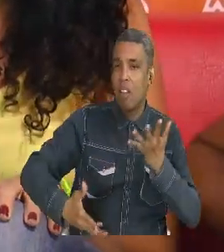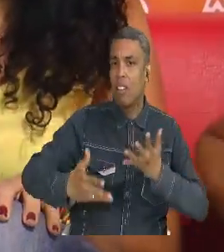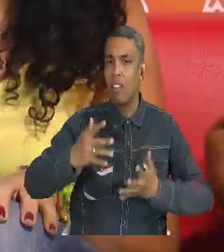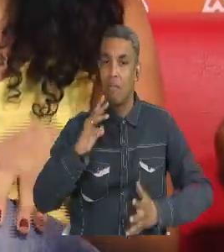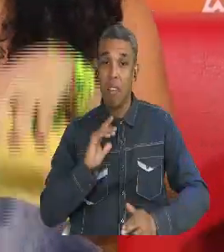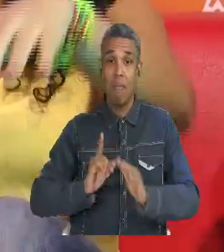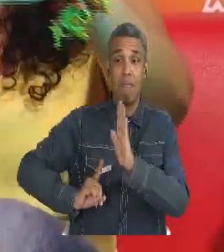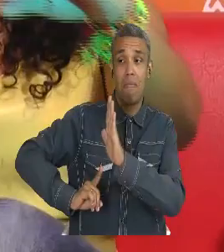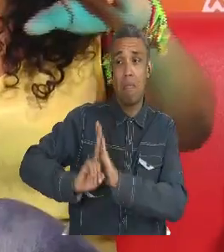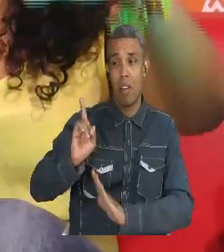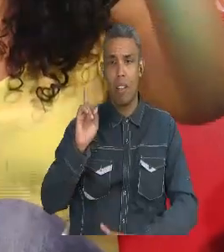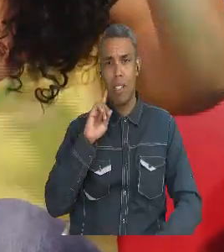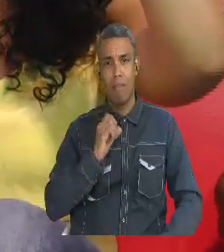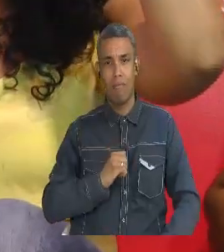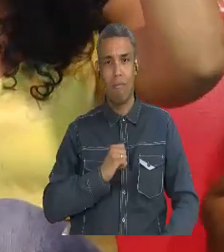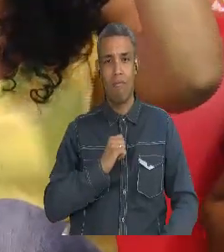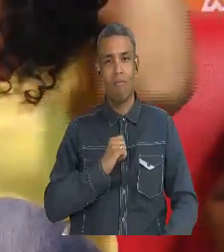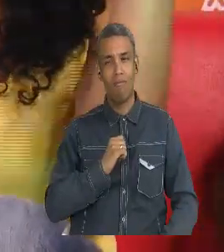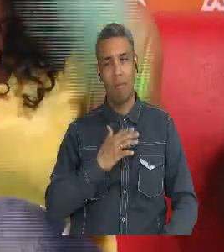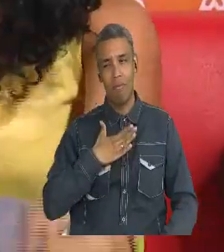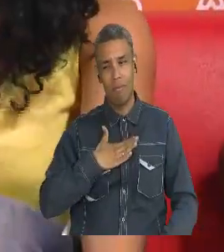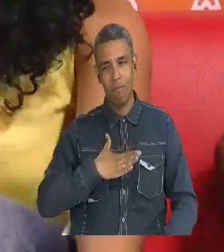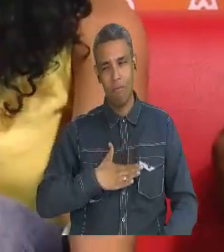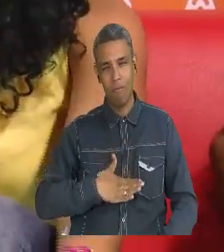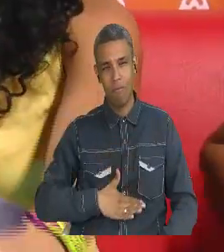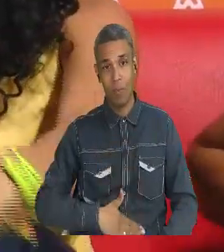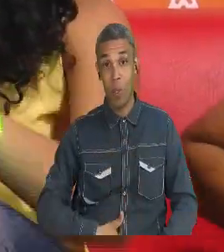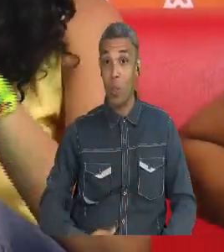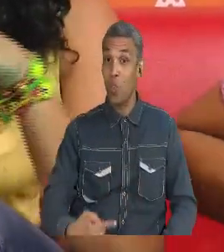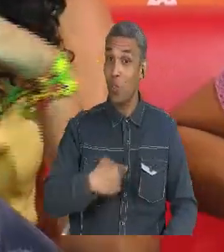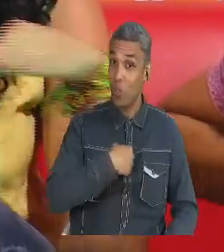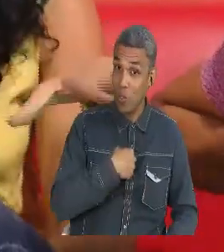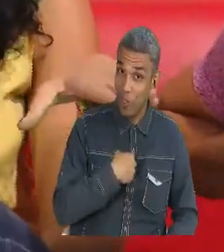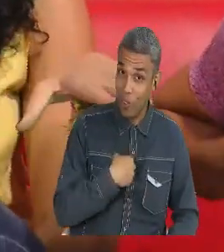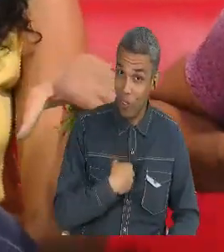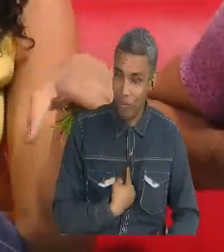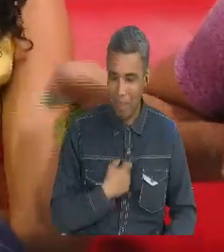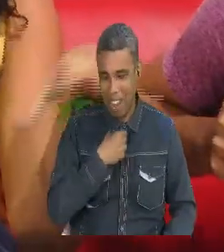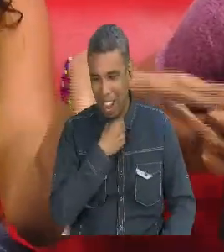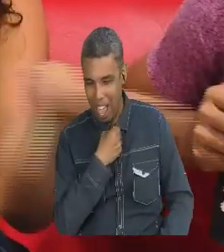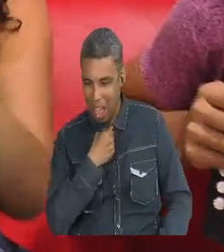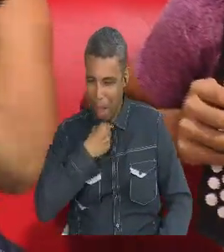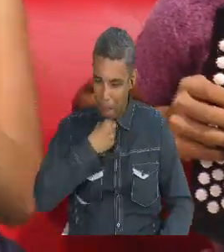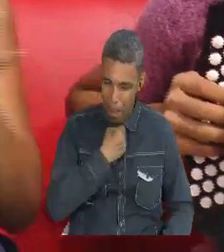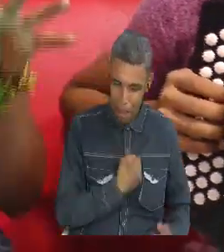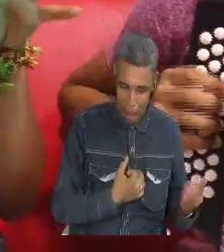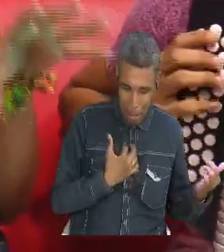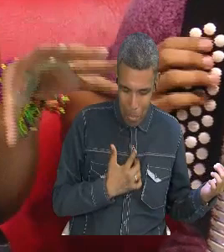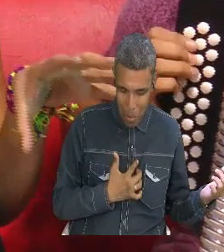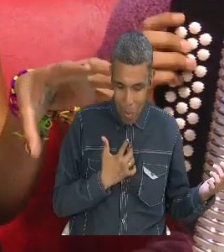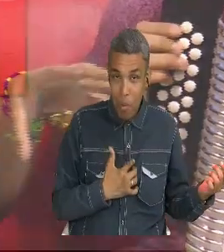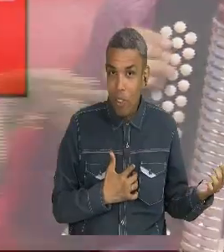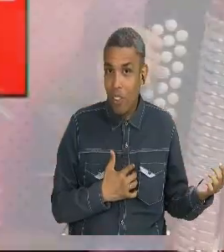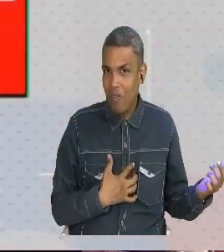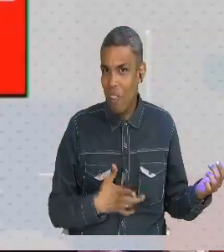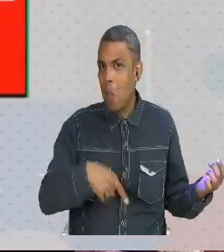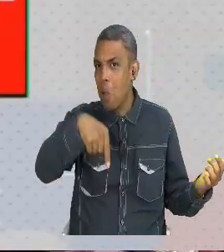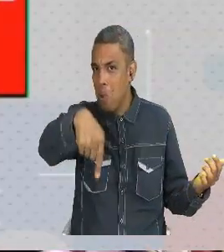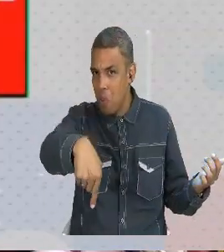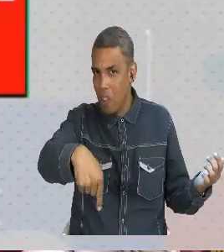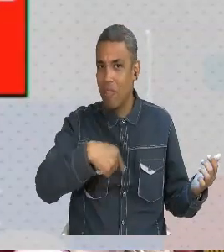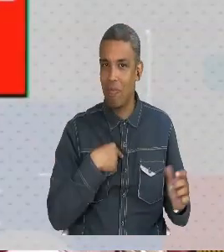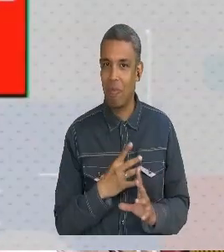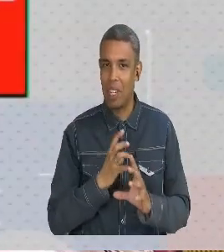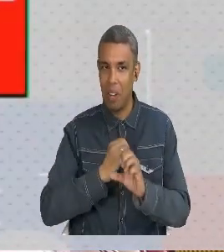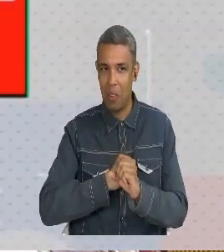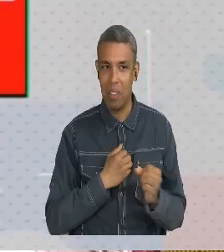popular. Bueno, súper bueno, no, yo estoy más emparrandado y estoy pero listica ya. O sea, esto fue un calentamiento para mi presentación